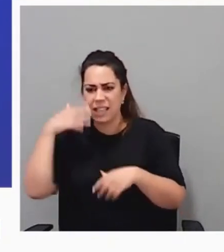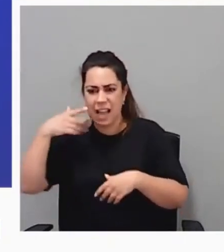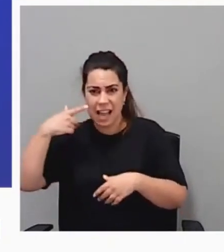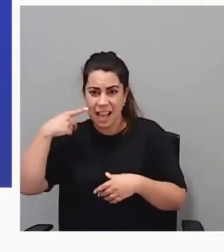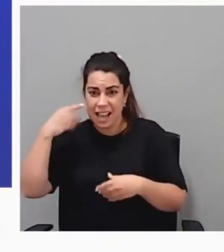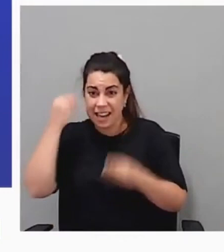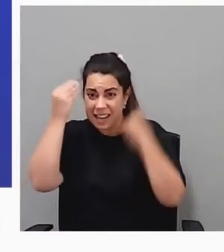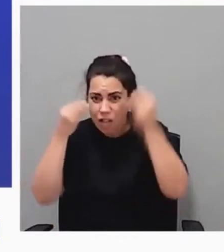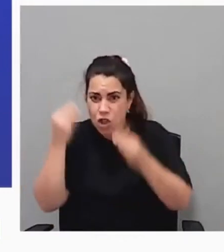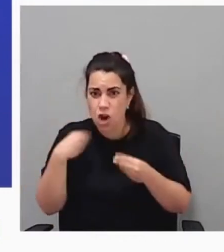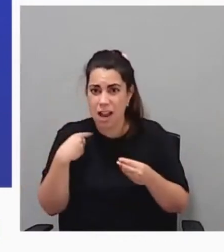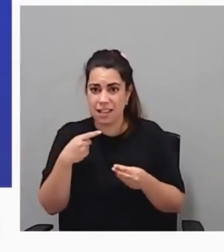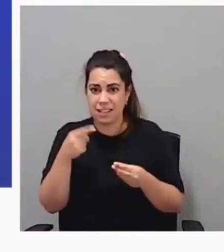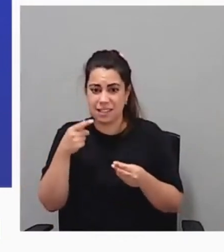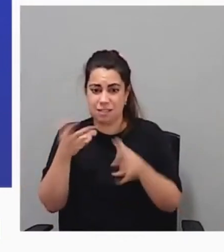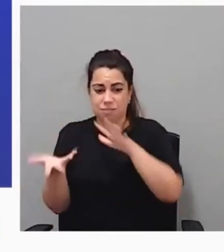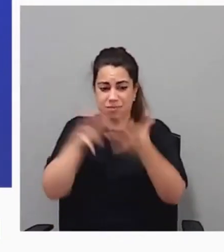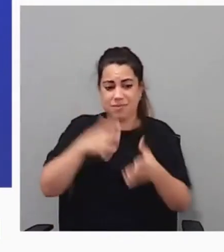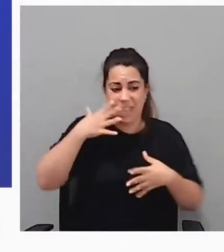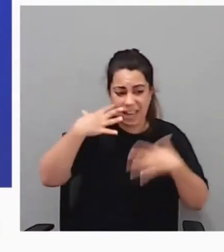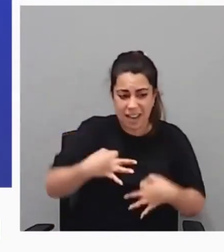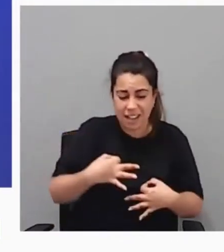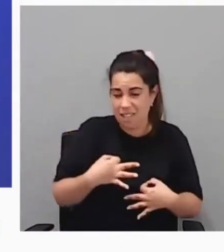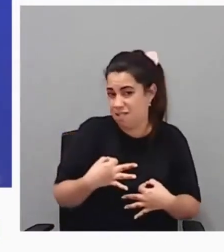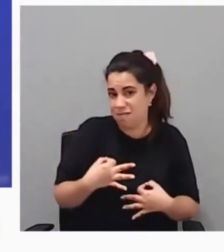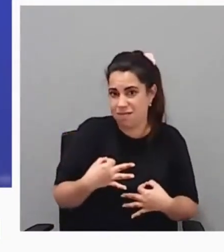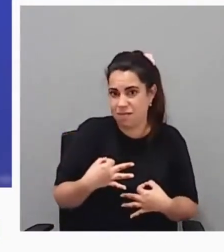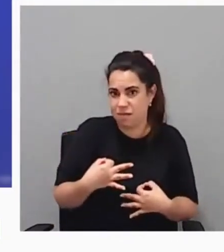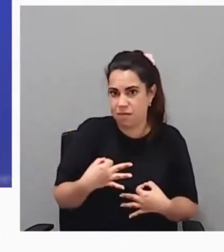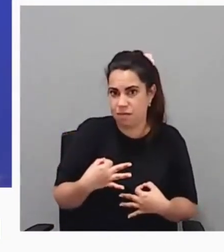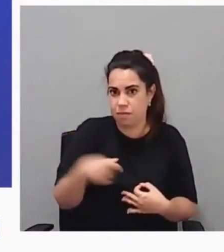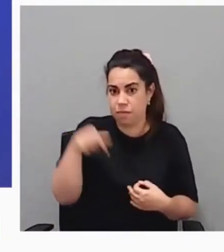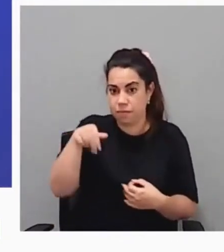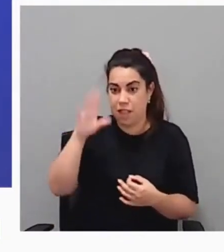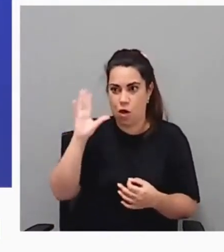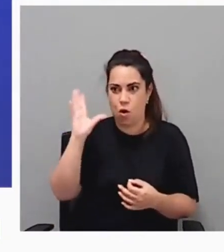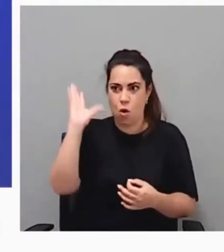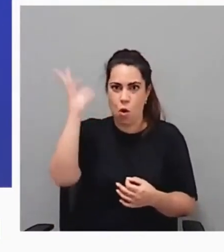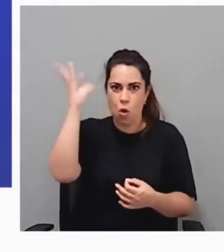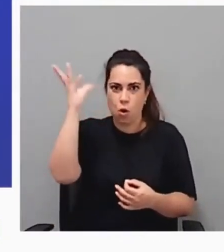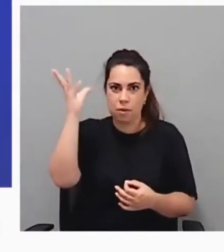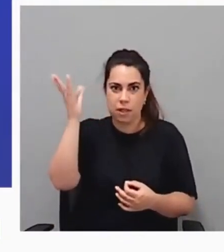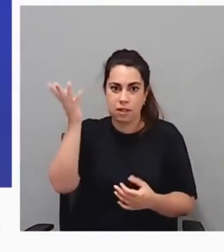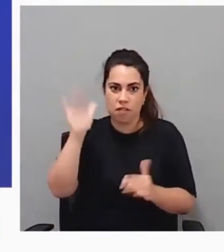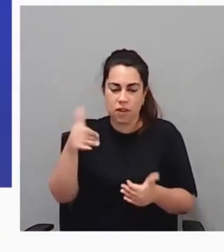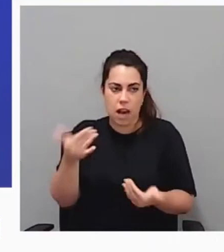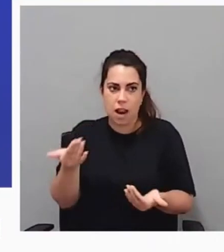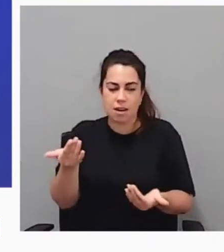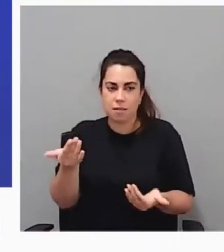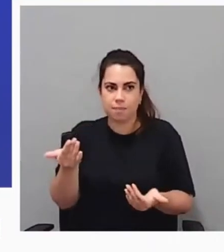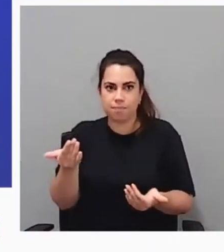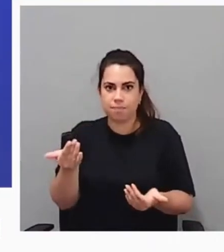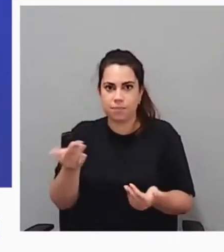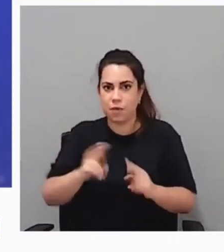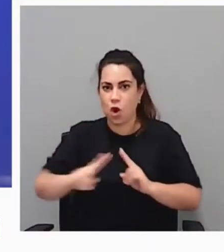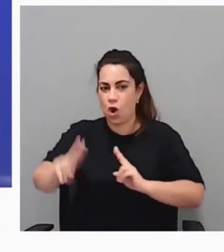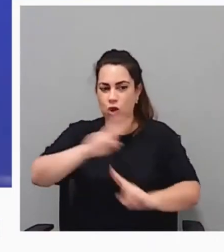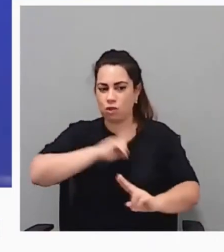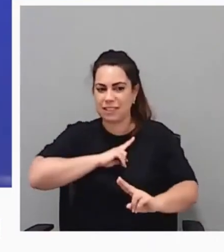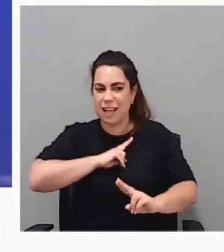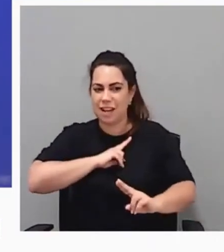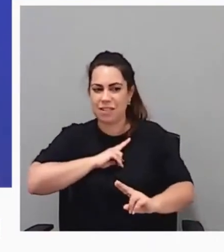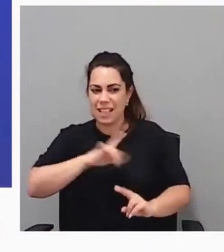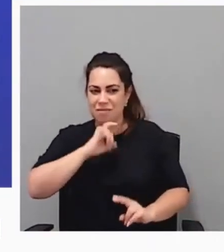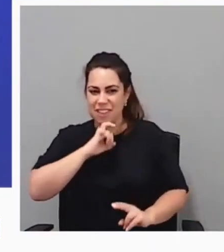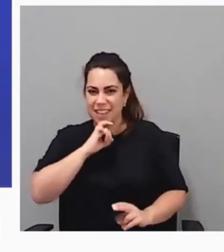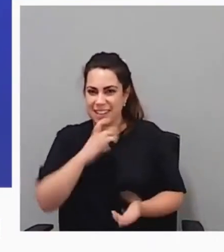algo increíble, cósmico en el universo que nos devuelve siempre respuestas complejas. Y